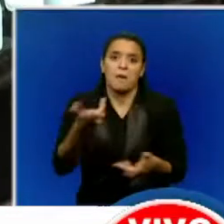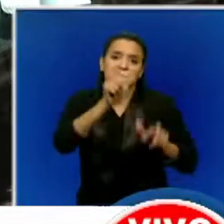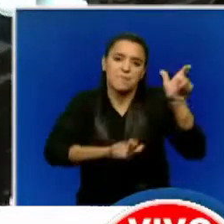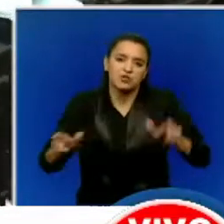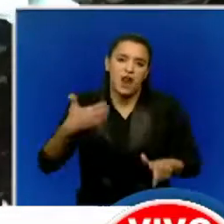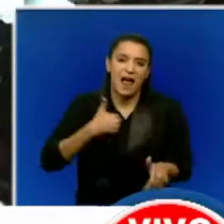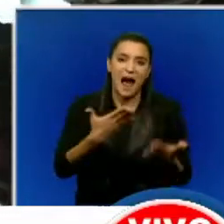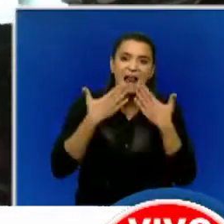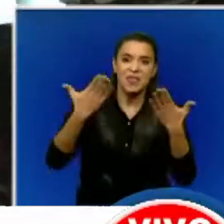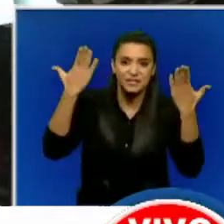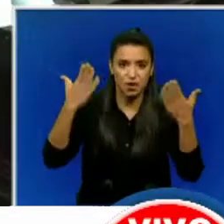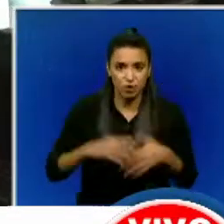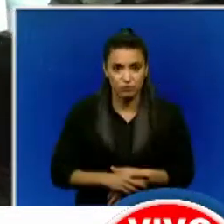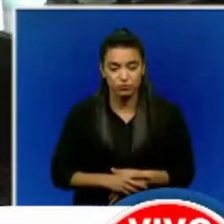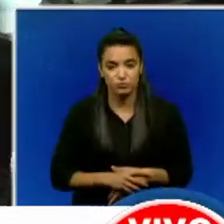¿eh?